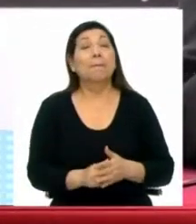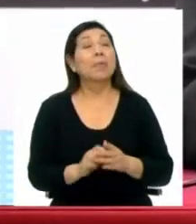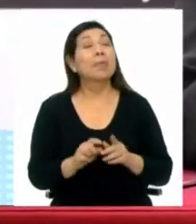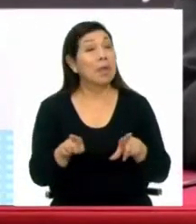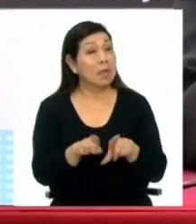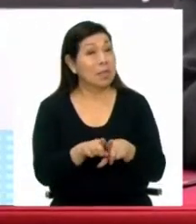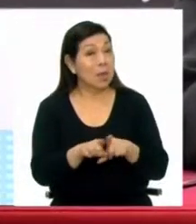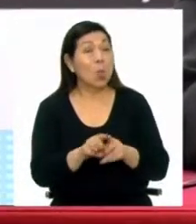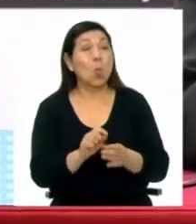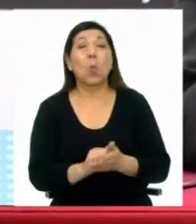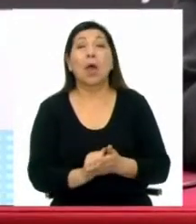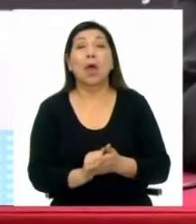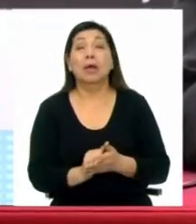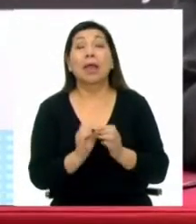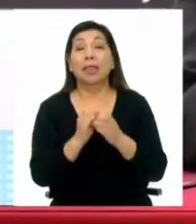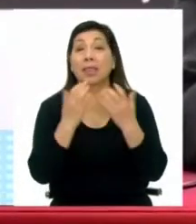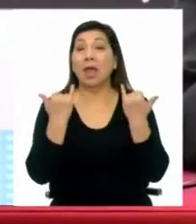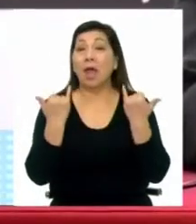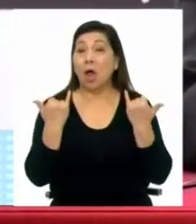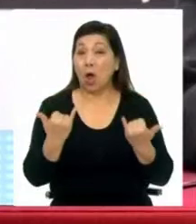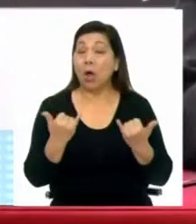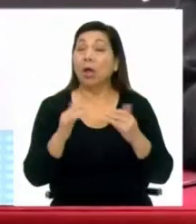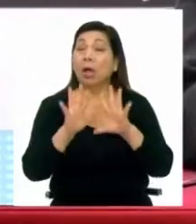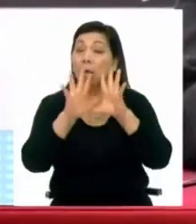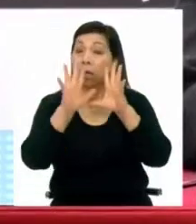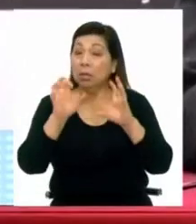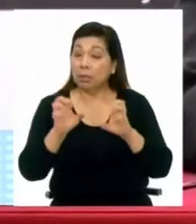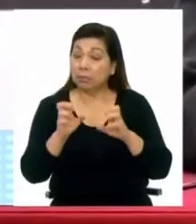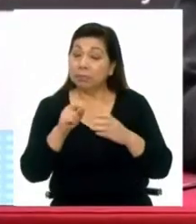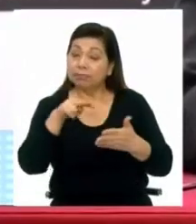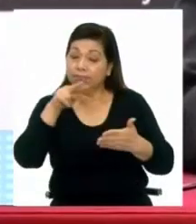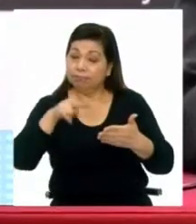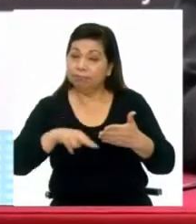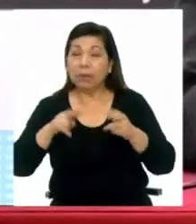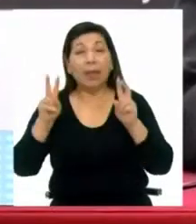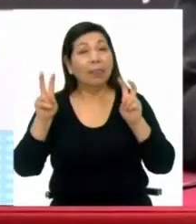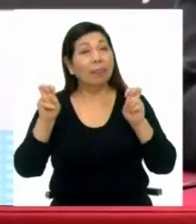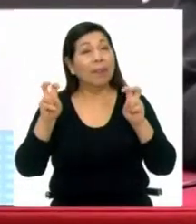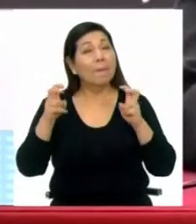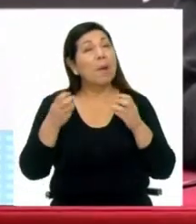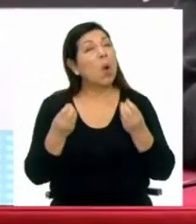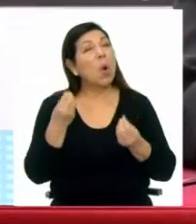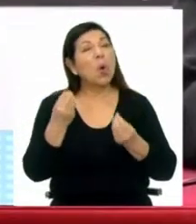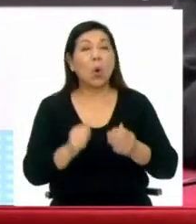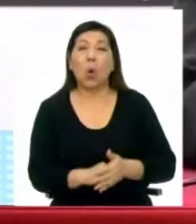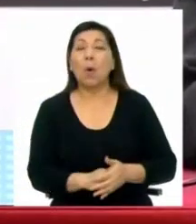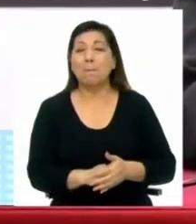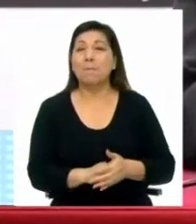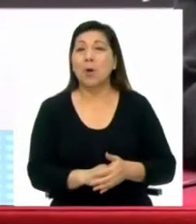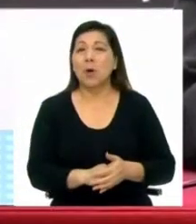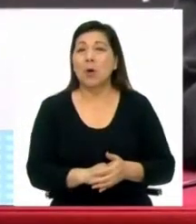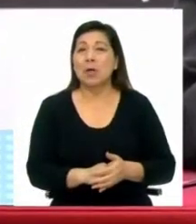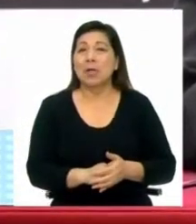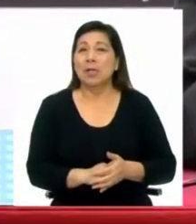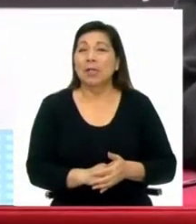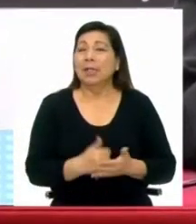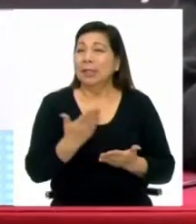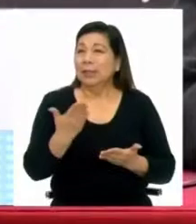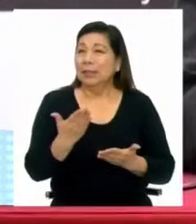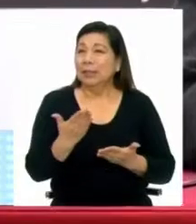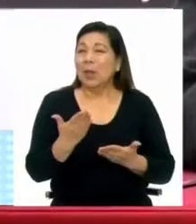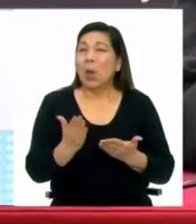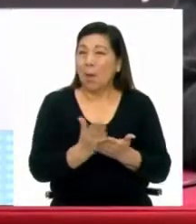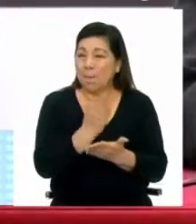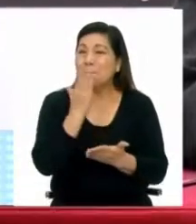Del mismo modo, el día de hoy hemos estado evaluando también temas fundamentales como el asunto de